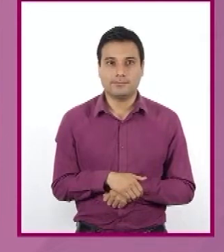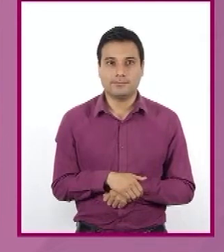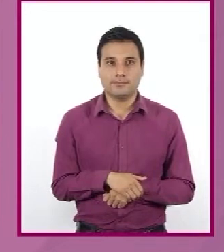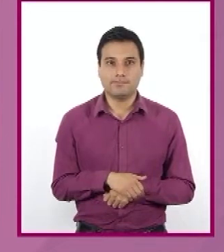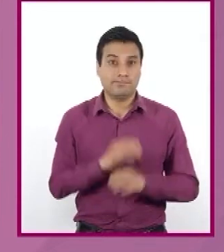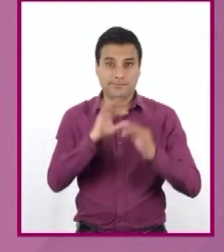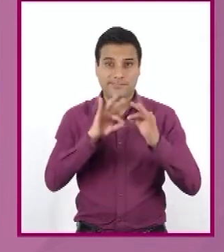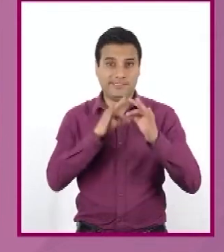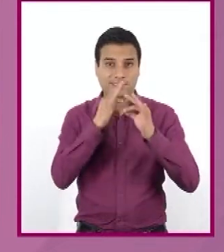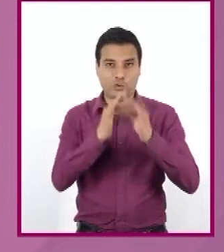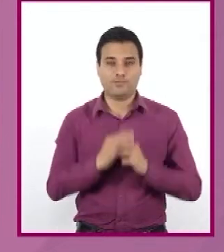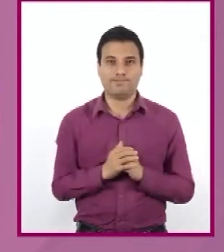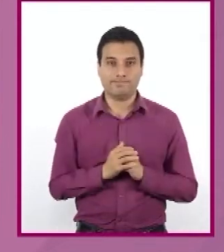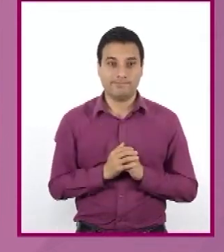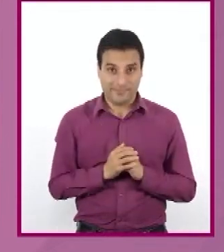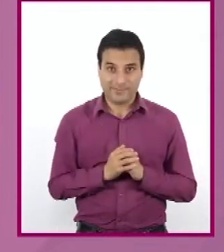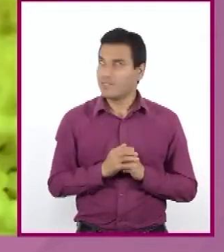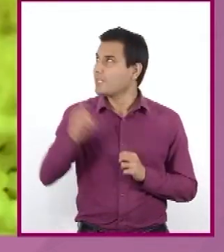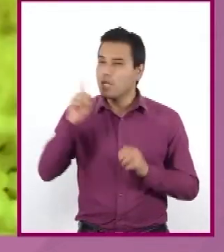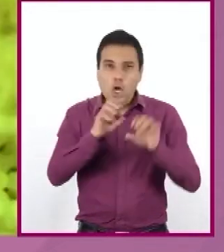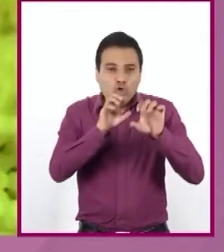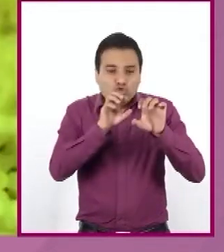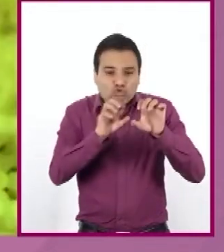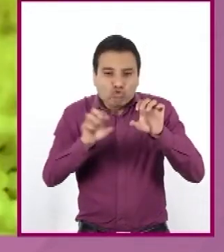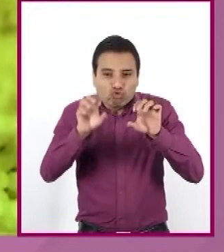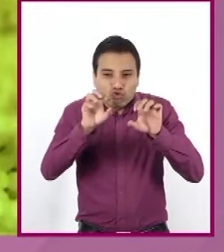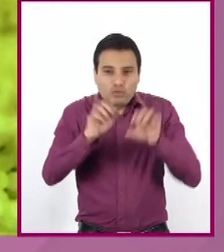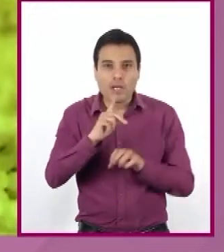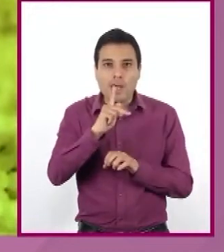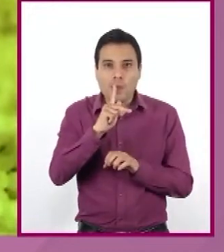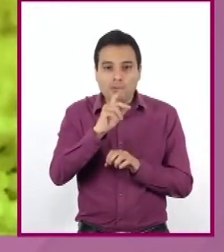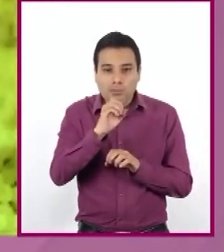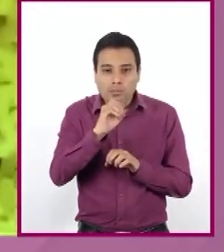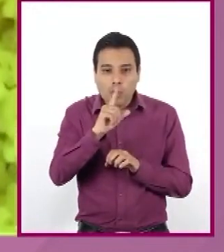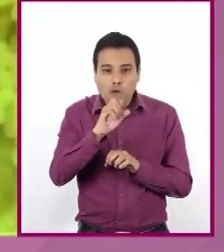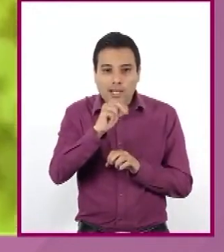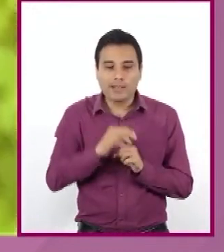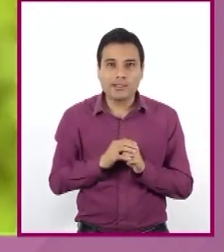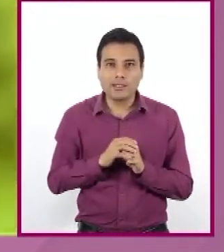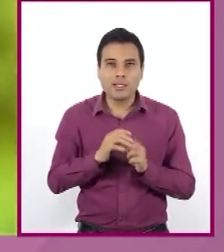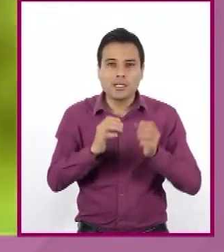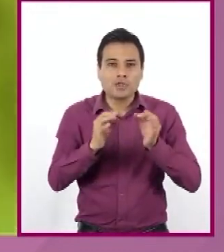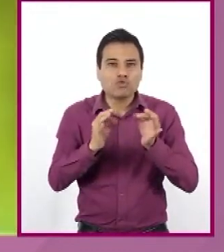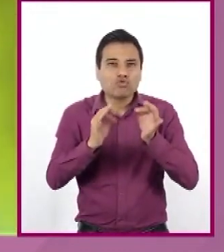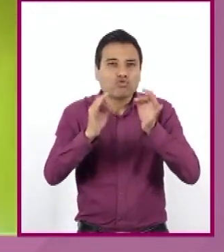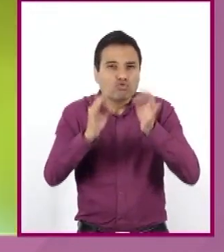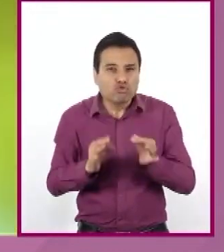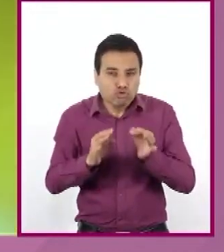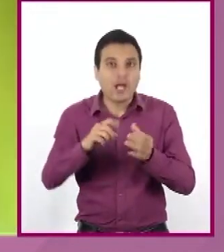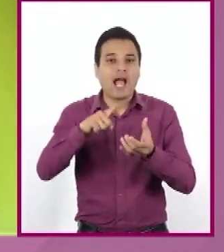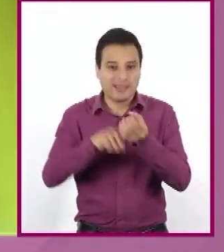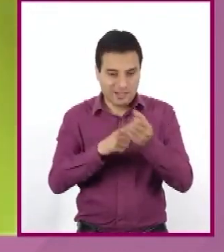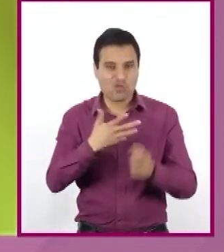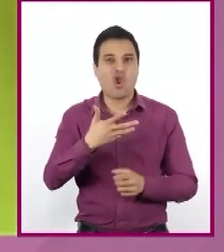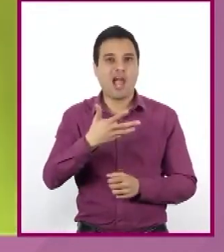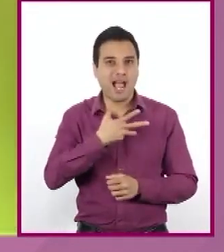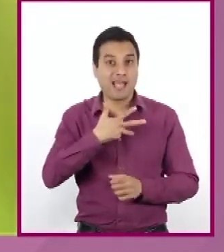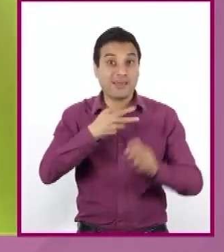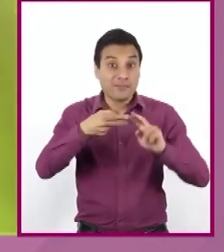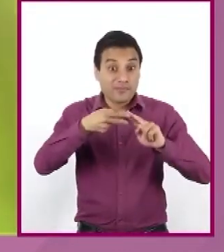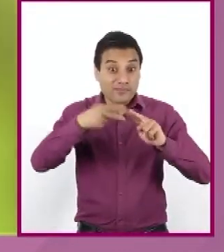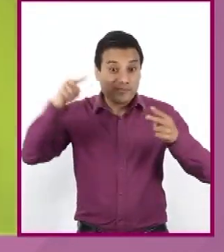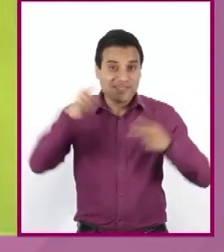Listo. Estos pequeños granos de polen, como los estamos observando, se encuentra la información genética que se heredará a